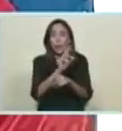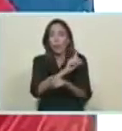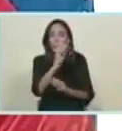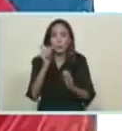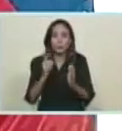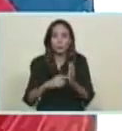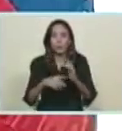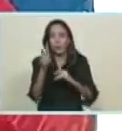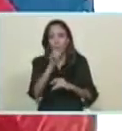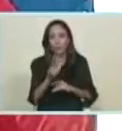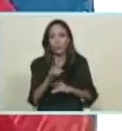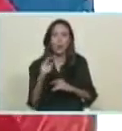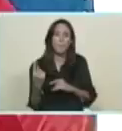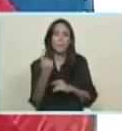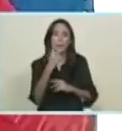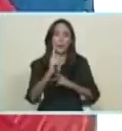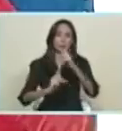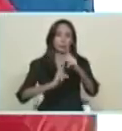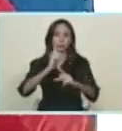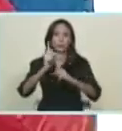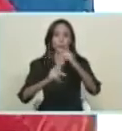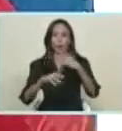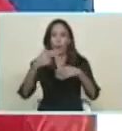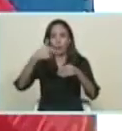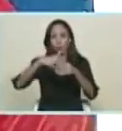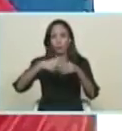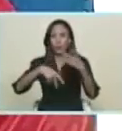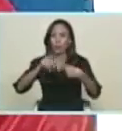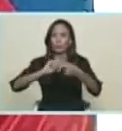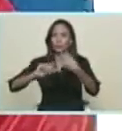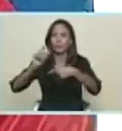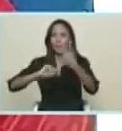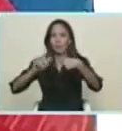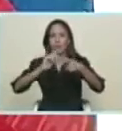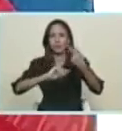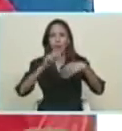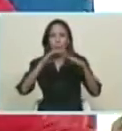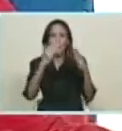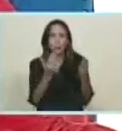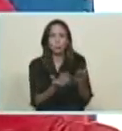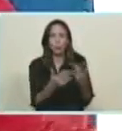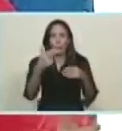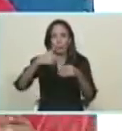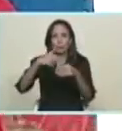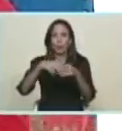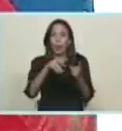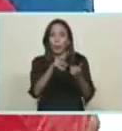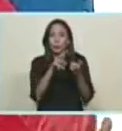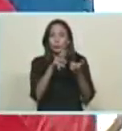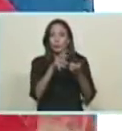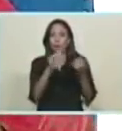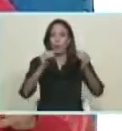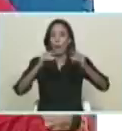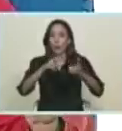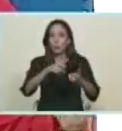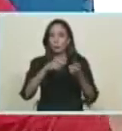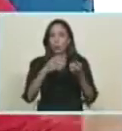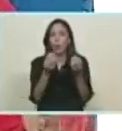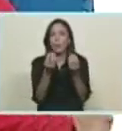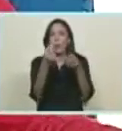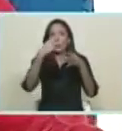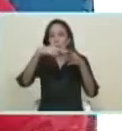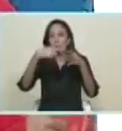el principal país productor de petróleo y exportador del mundo, donde ingresaron recursos